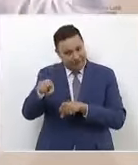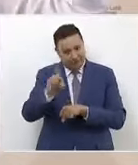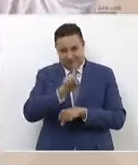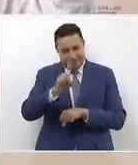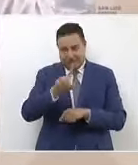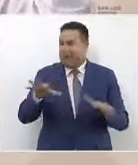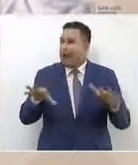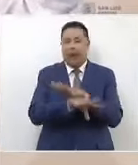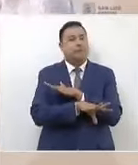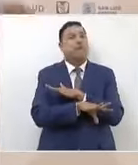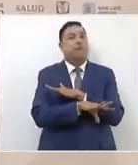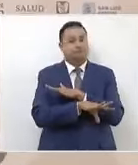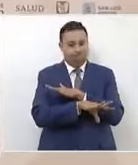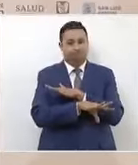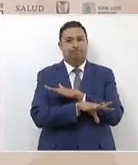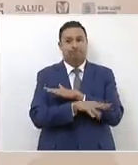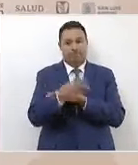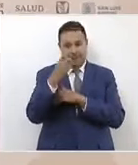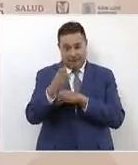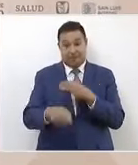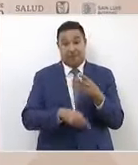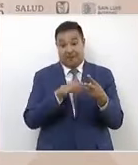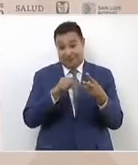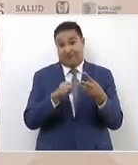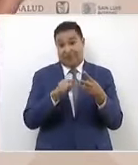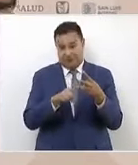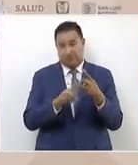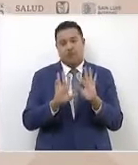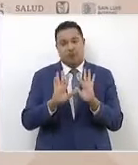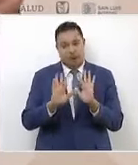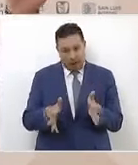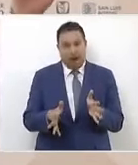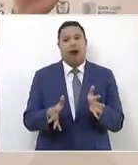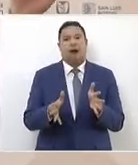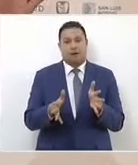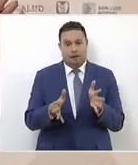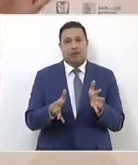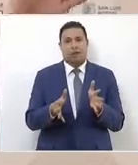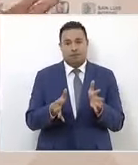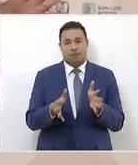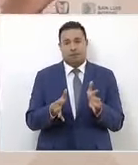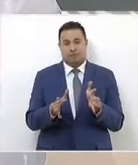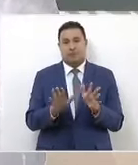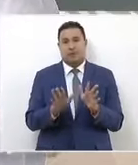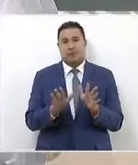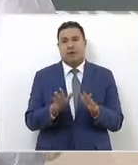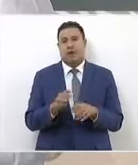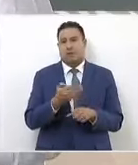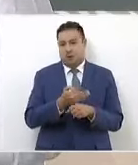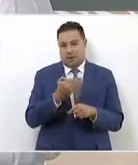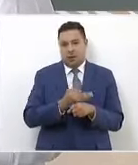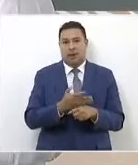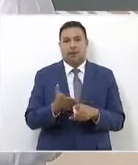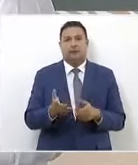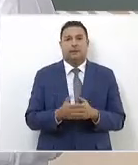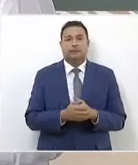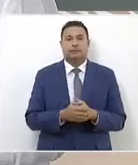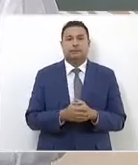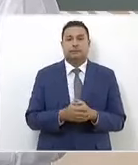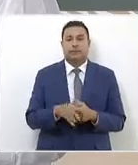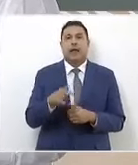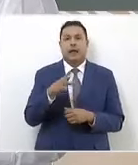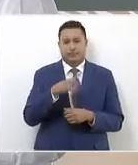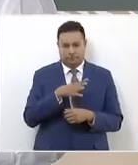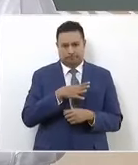ya. Eso es lo tercero. Ya estamos pasando de